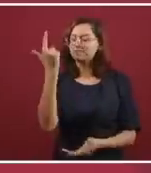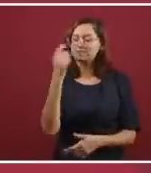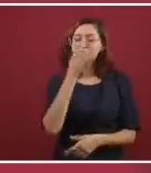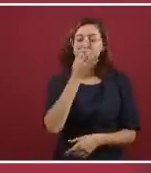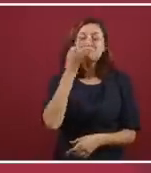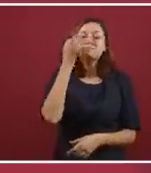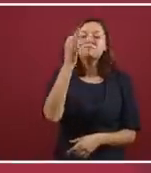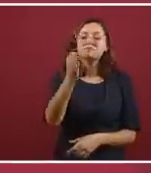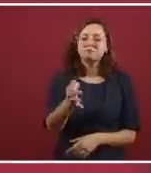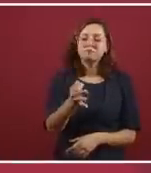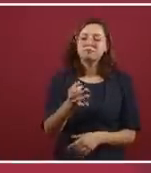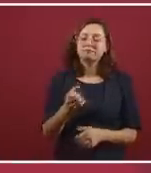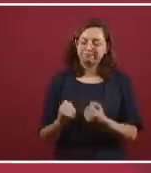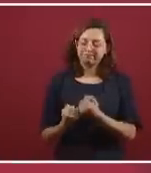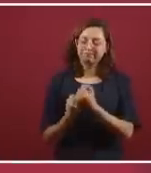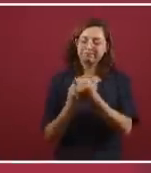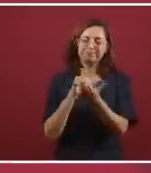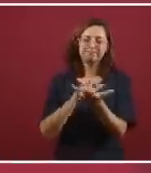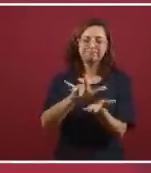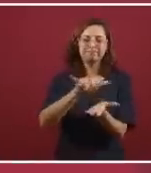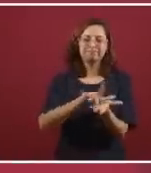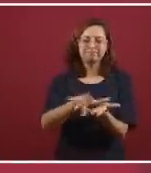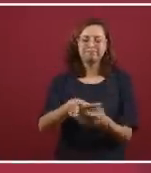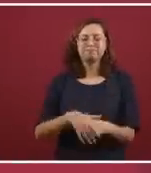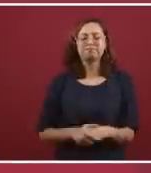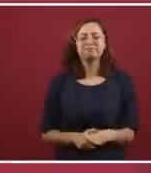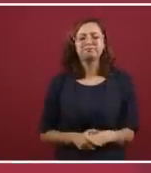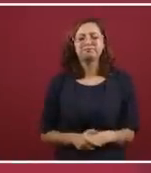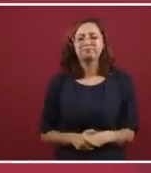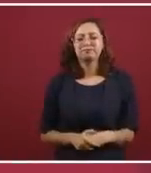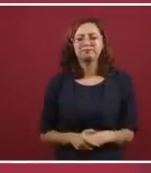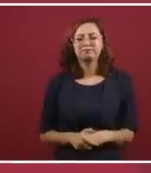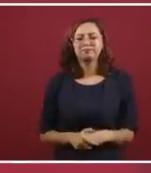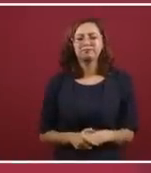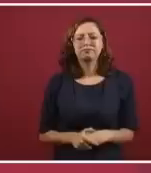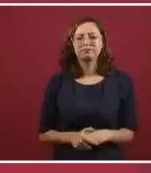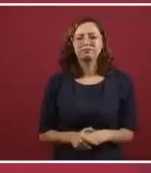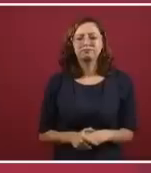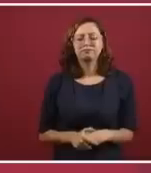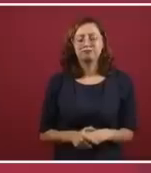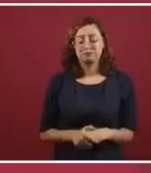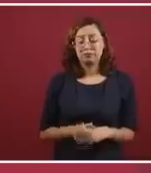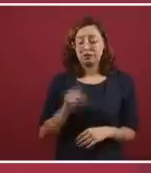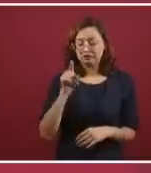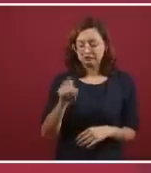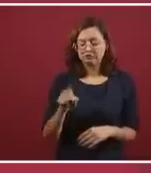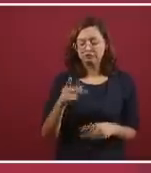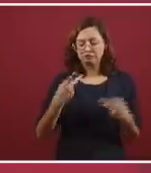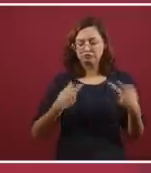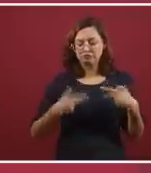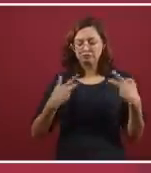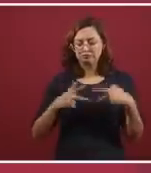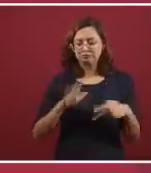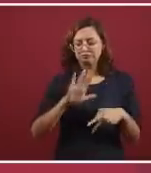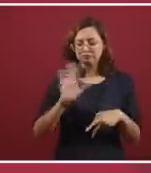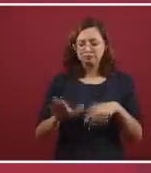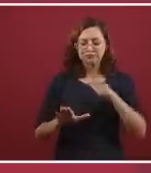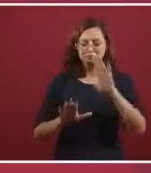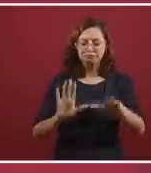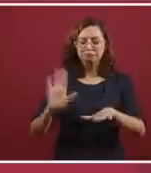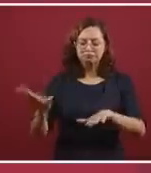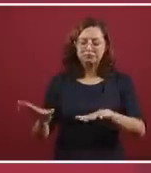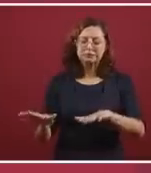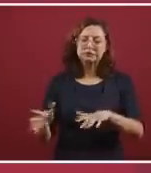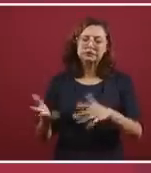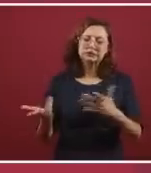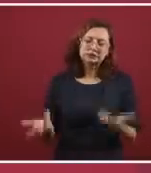tras solidaridad que si perdieron la vida algunas personas